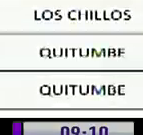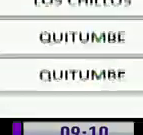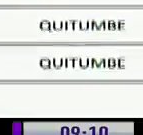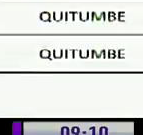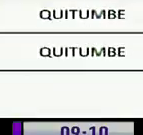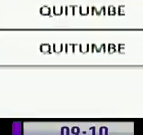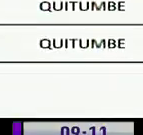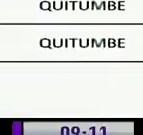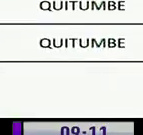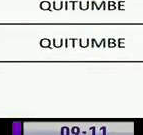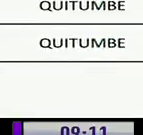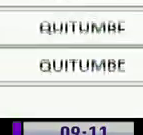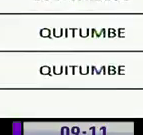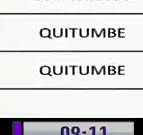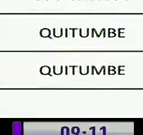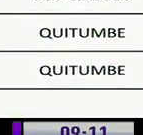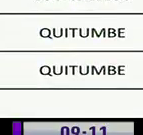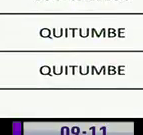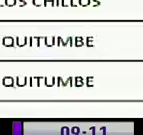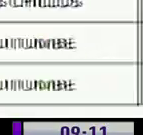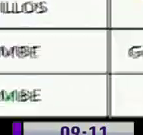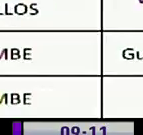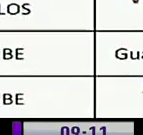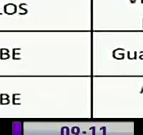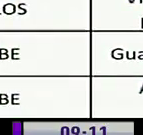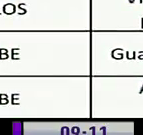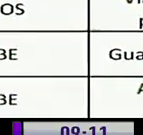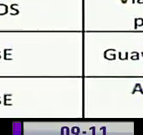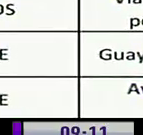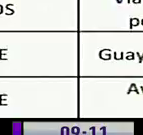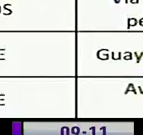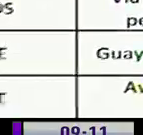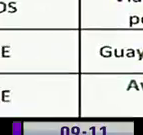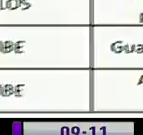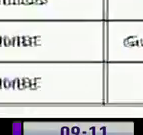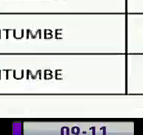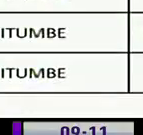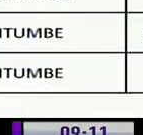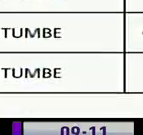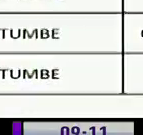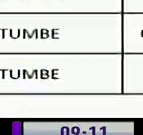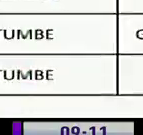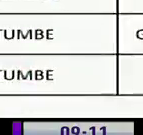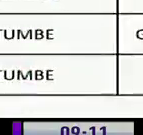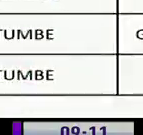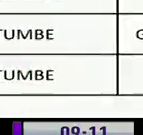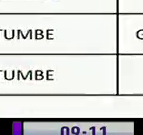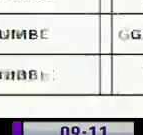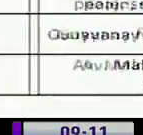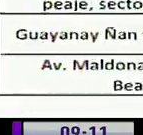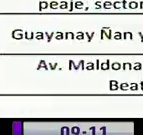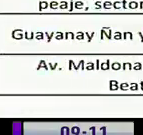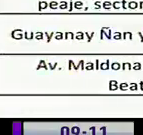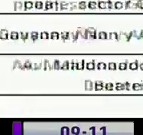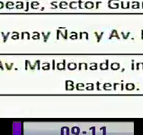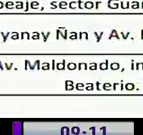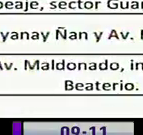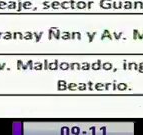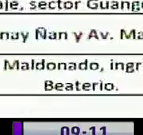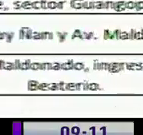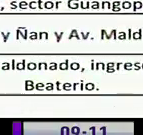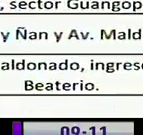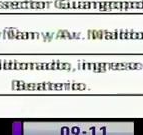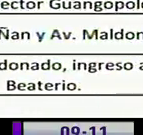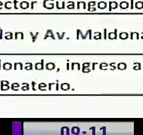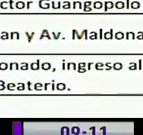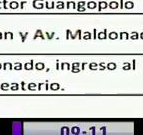Todo esto que vemos es el centro de la ciudad. La vía Intervalle de la altura de El Nacional está cerrado. Esto es entre Los